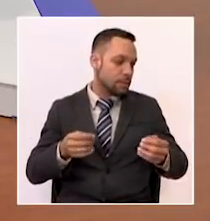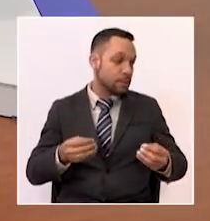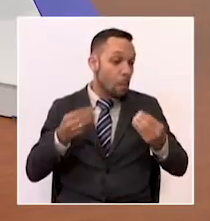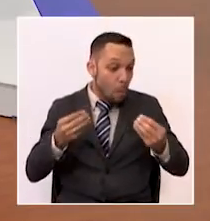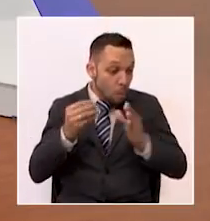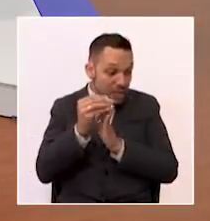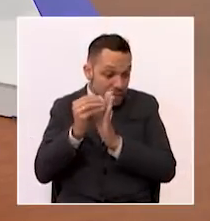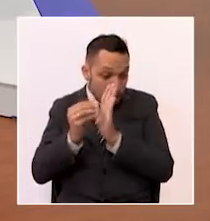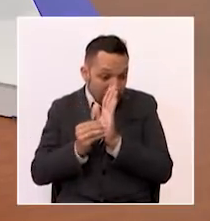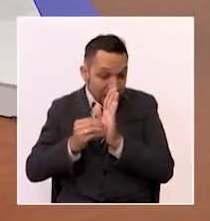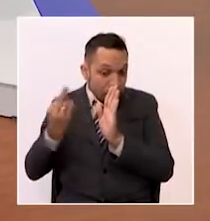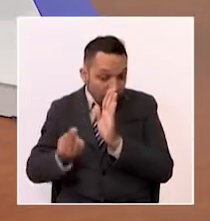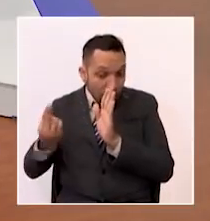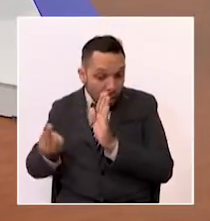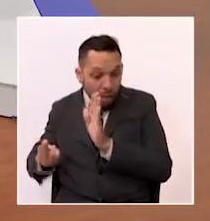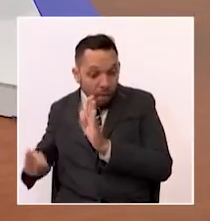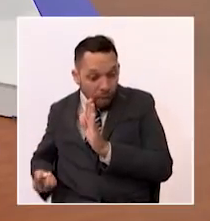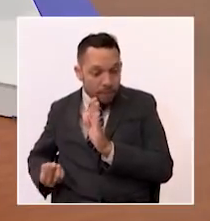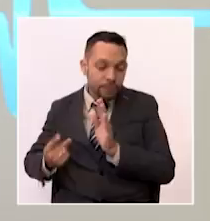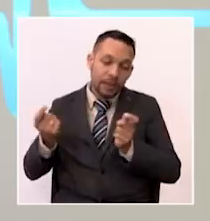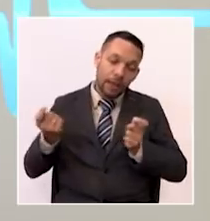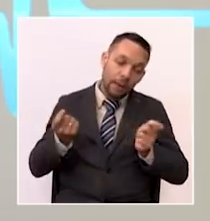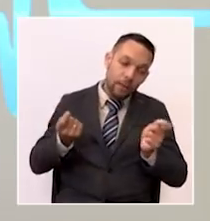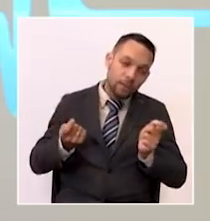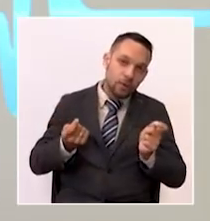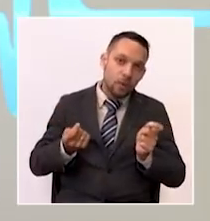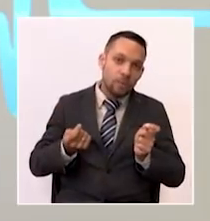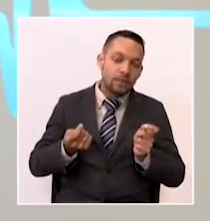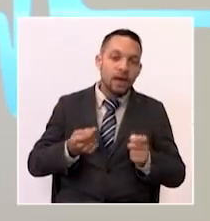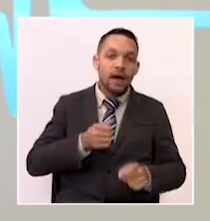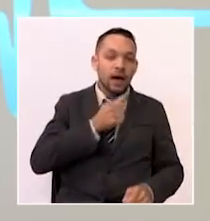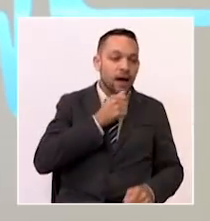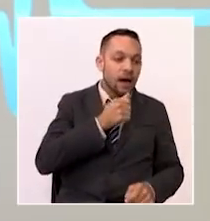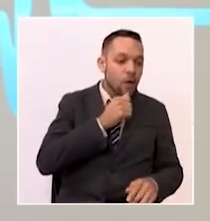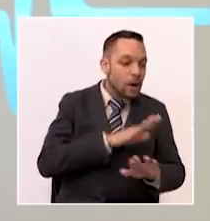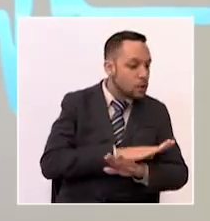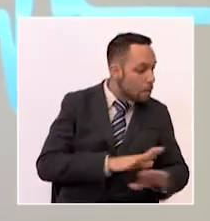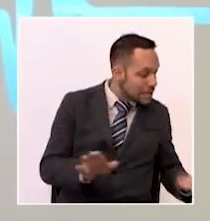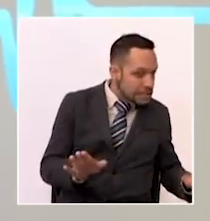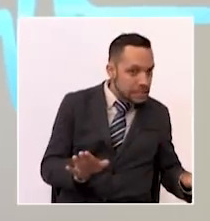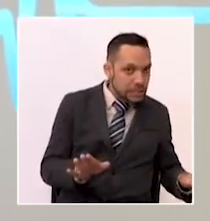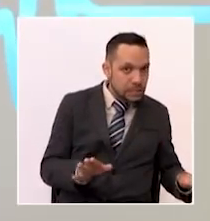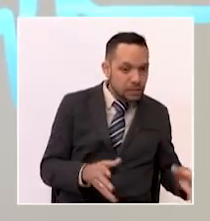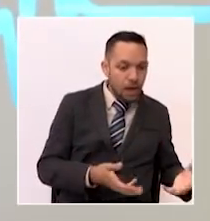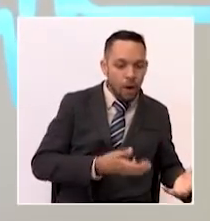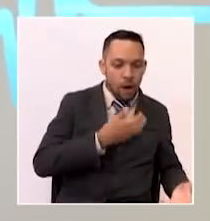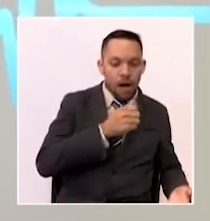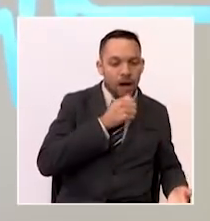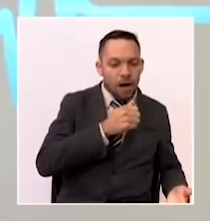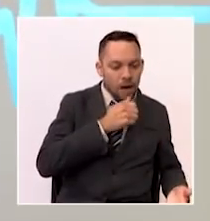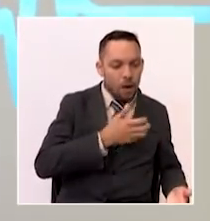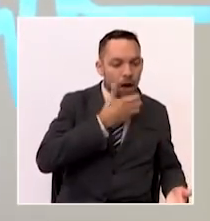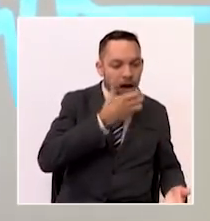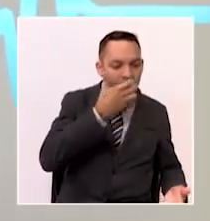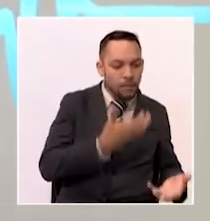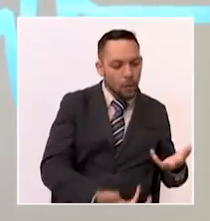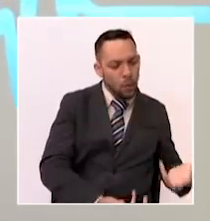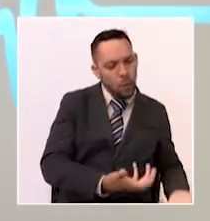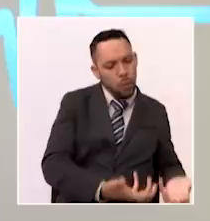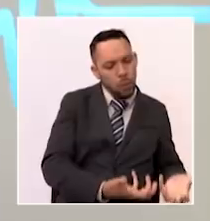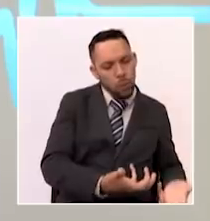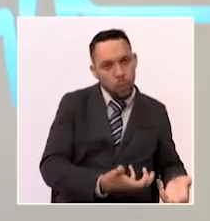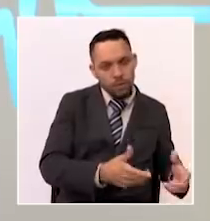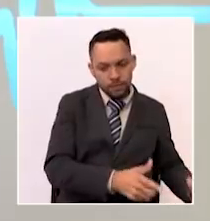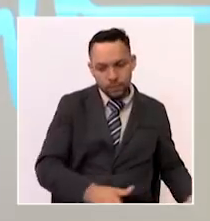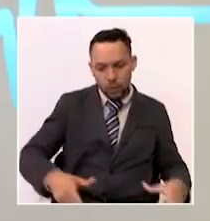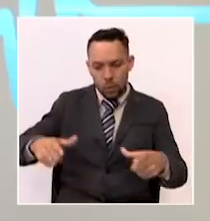equilibrio. El vapor, mientras sea únicamente vapor de agua, no tiene ningún problema. pero tampoco debe realizarse en forma continua, porque